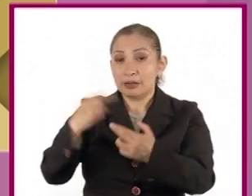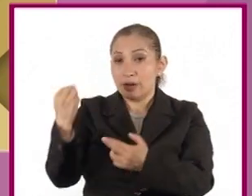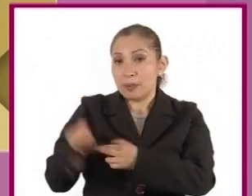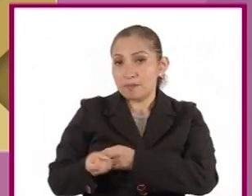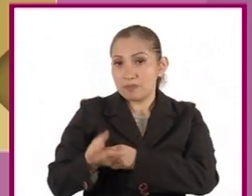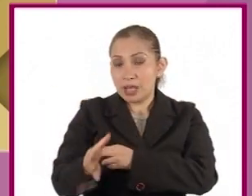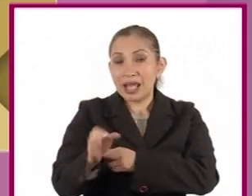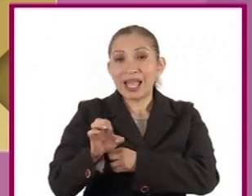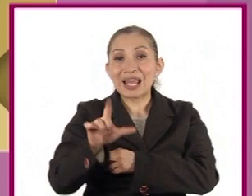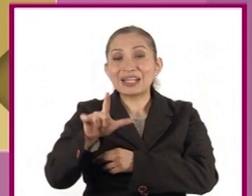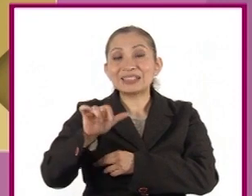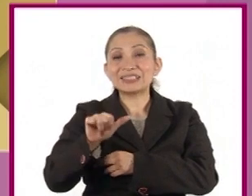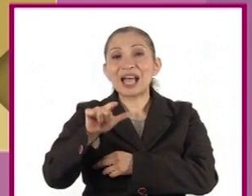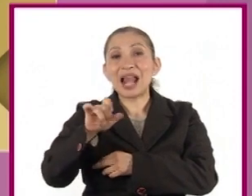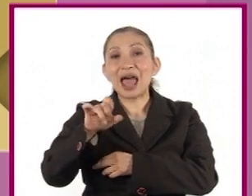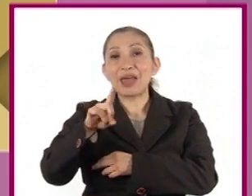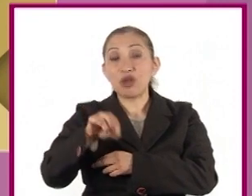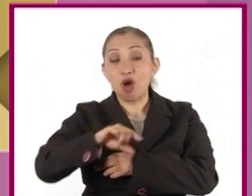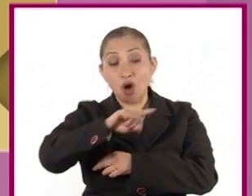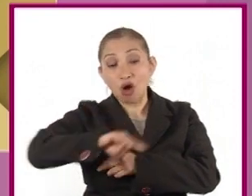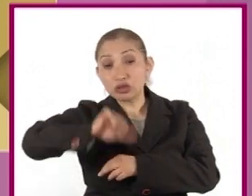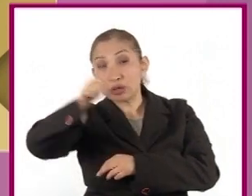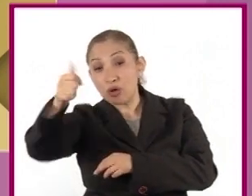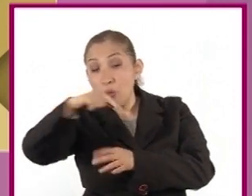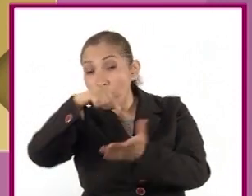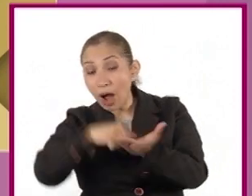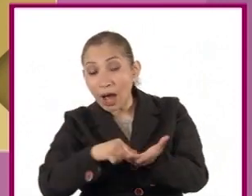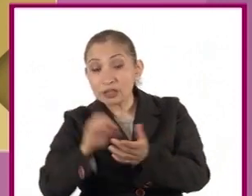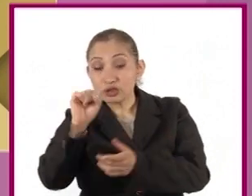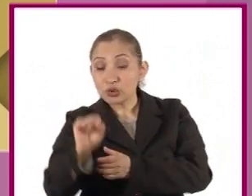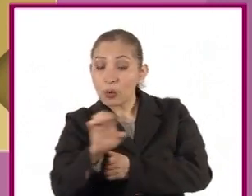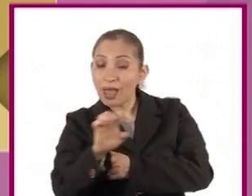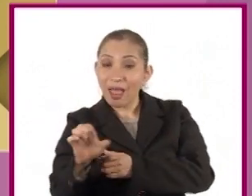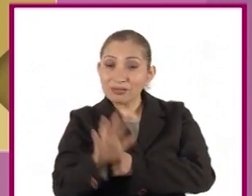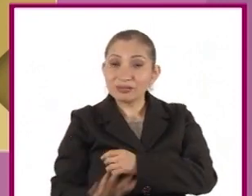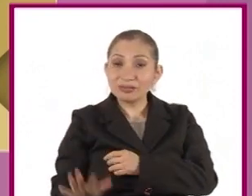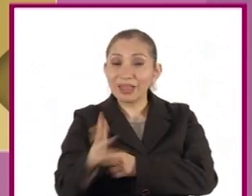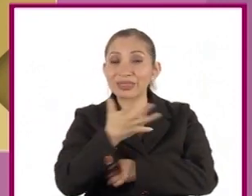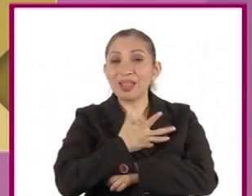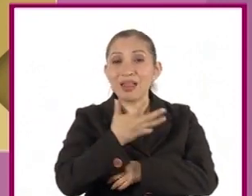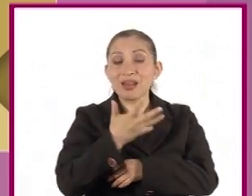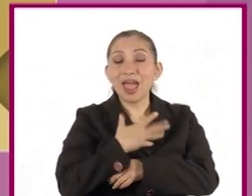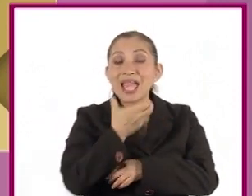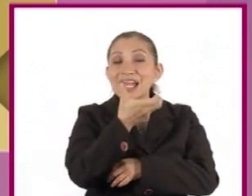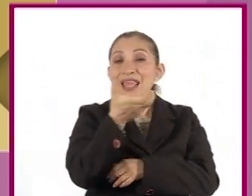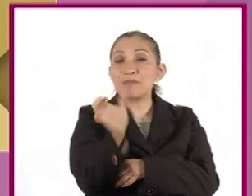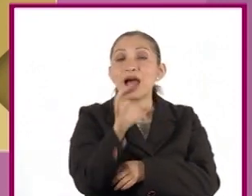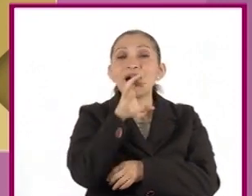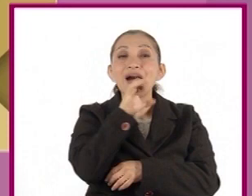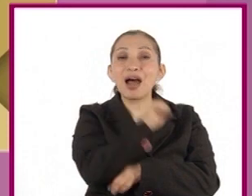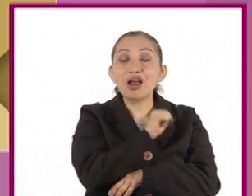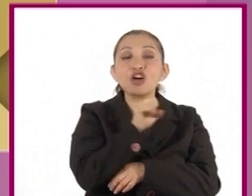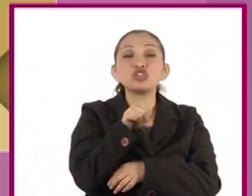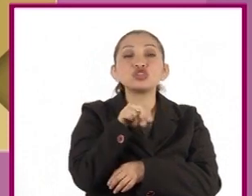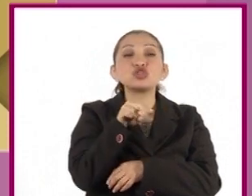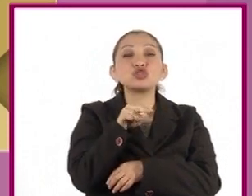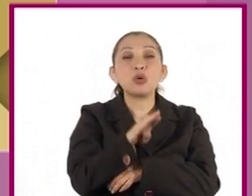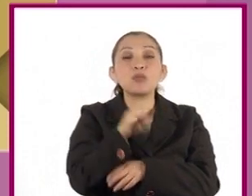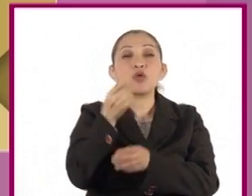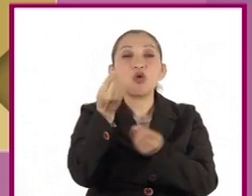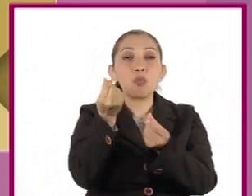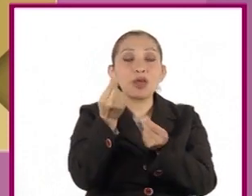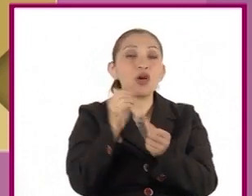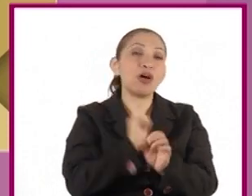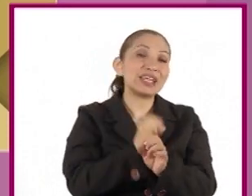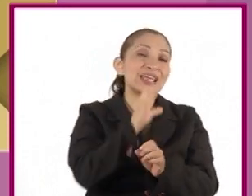conocida como el Salado. El resto de su territorio, hacia el sureste, cuenta con clima cálido subhúmedo y cálido